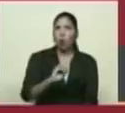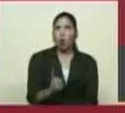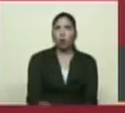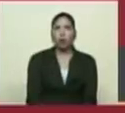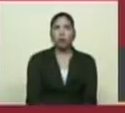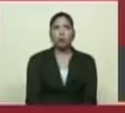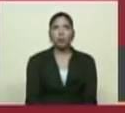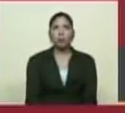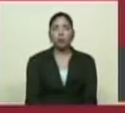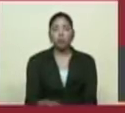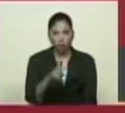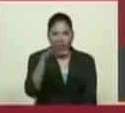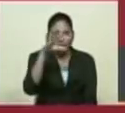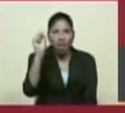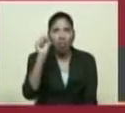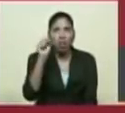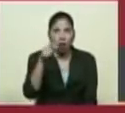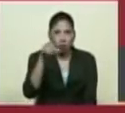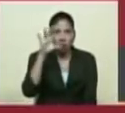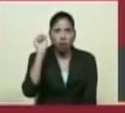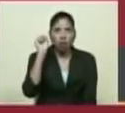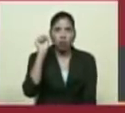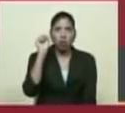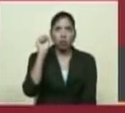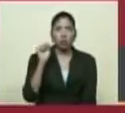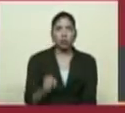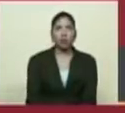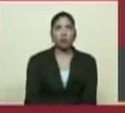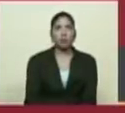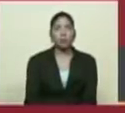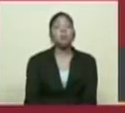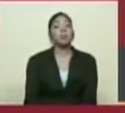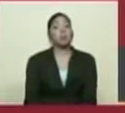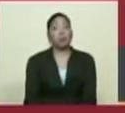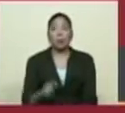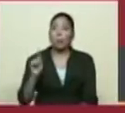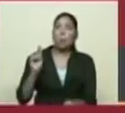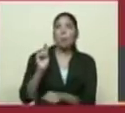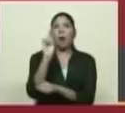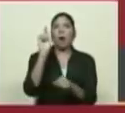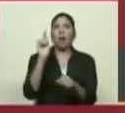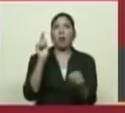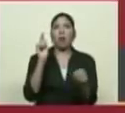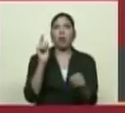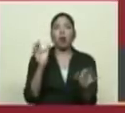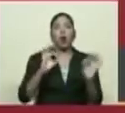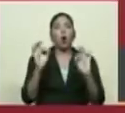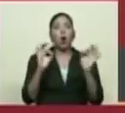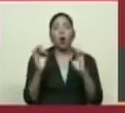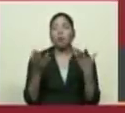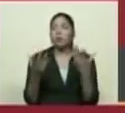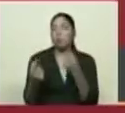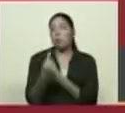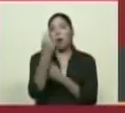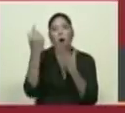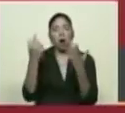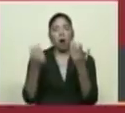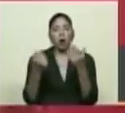Eso se entiende, ¿verdad, camarada? La crítica y la autocrítica para construir, para superar problemas.